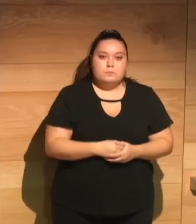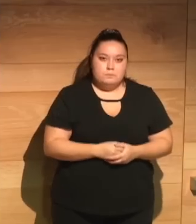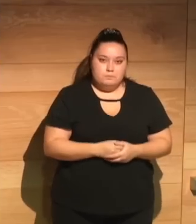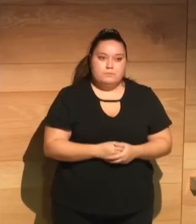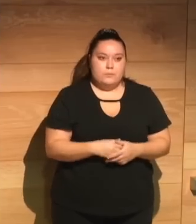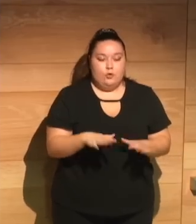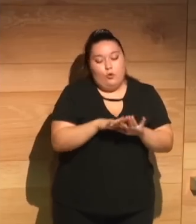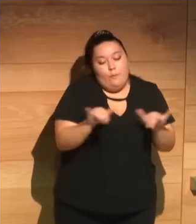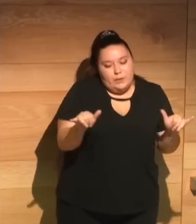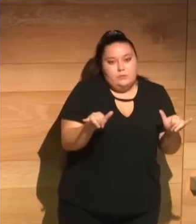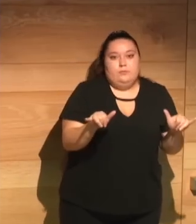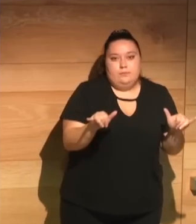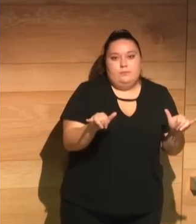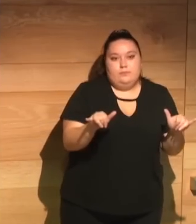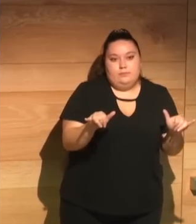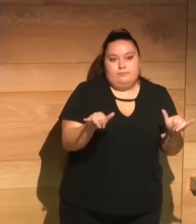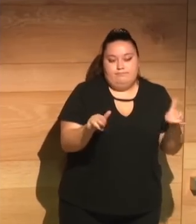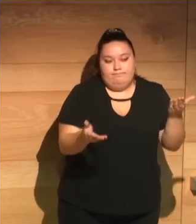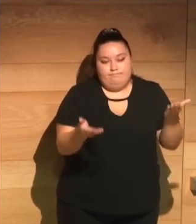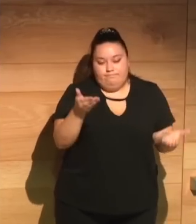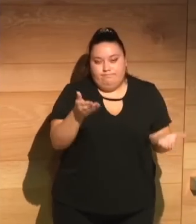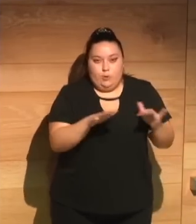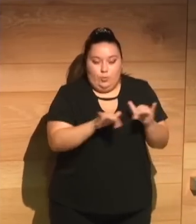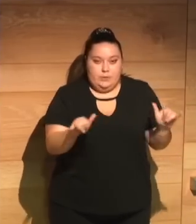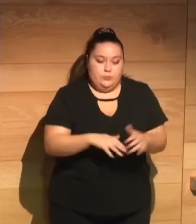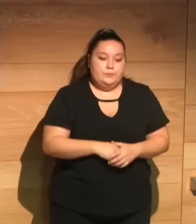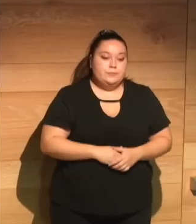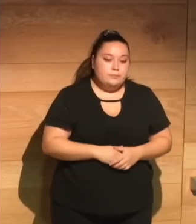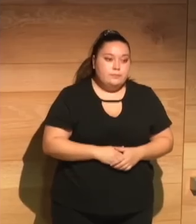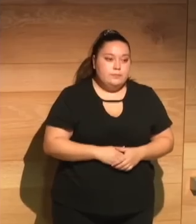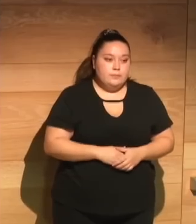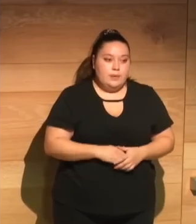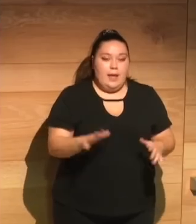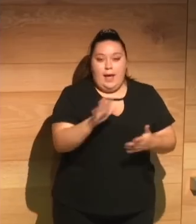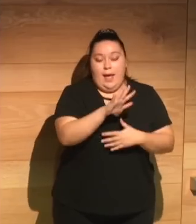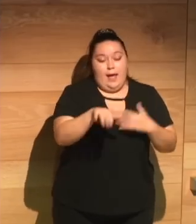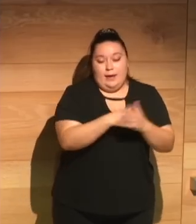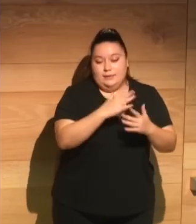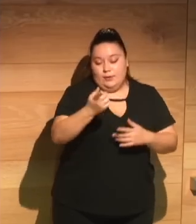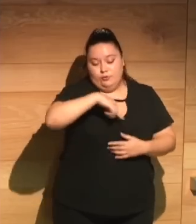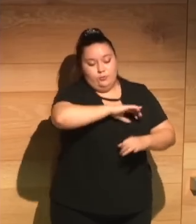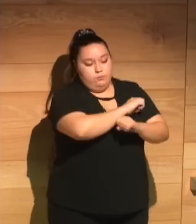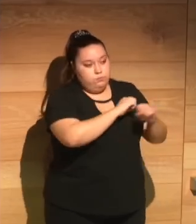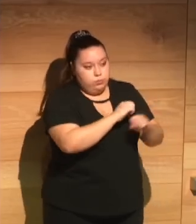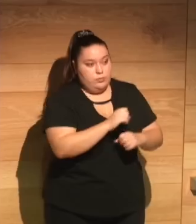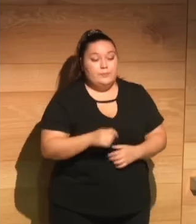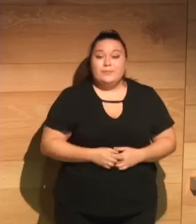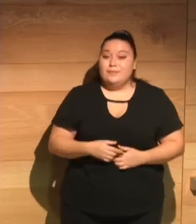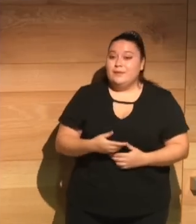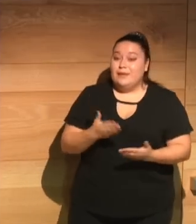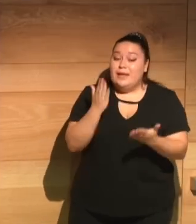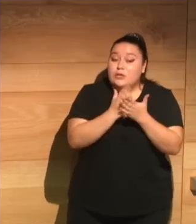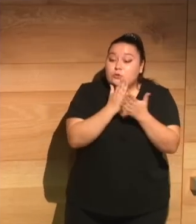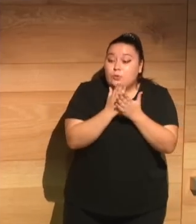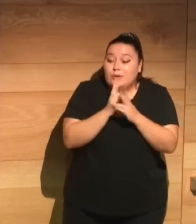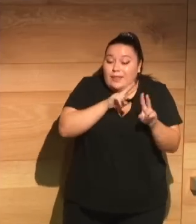compenso una cosa con la otra. Ya está. Empata. Y lo llenas hasta hacernos reventar a todos. Juan empata. Recientes estudios